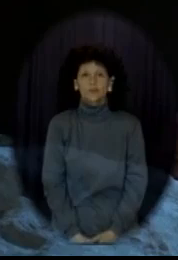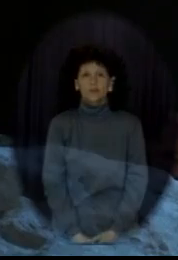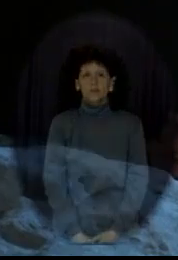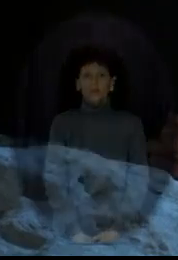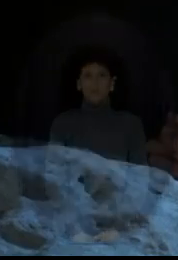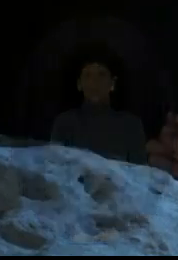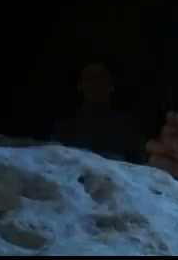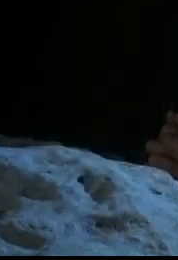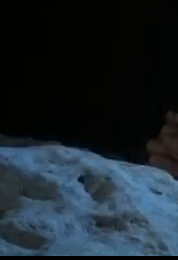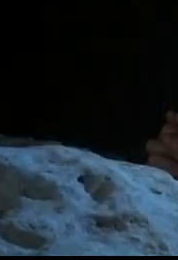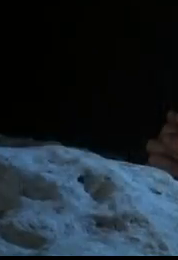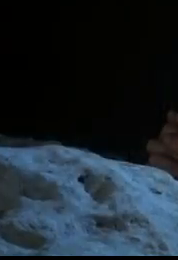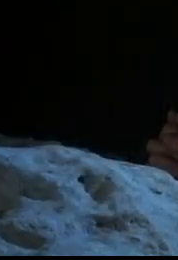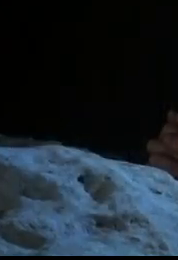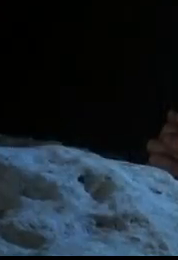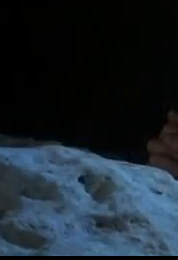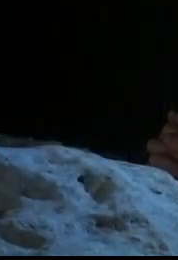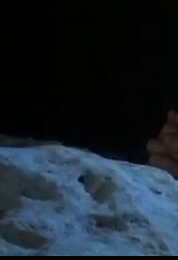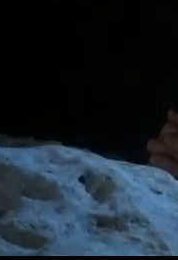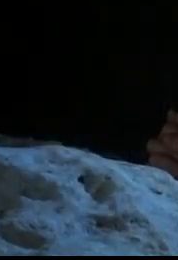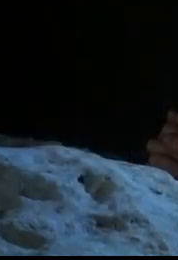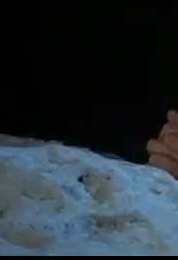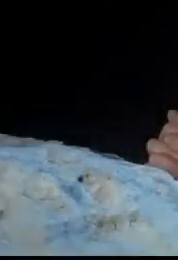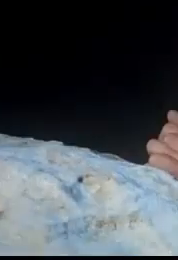mi voluntad, sino la tuya.